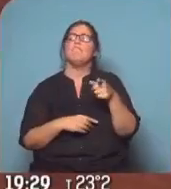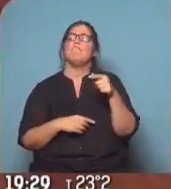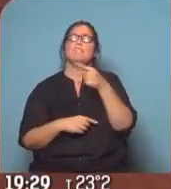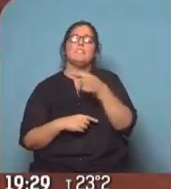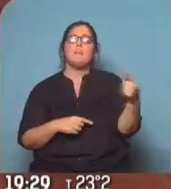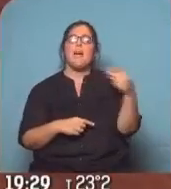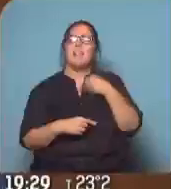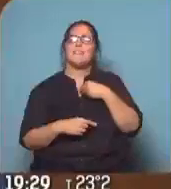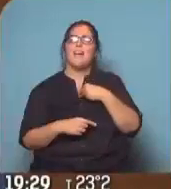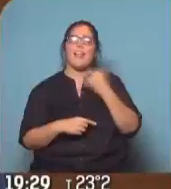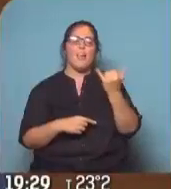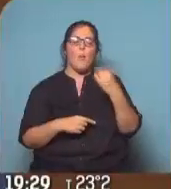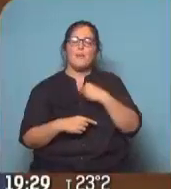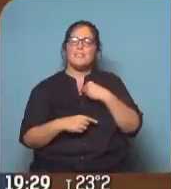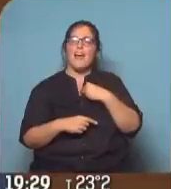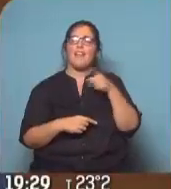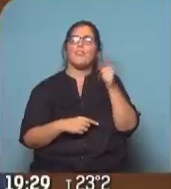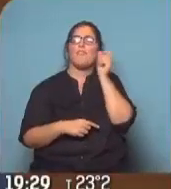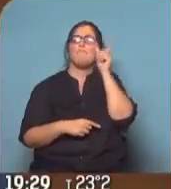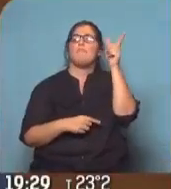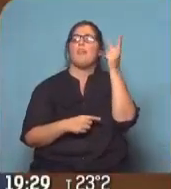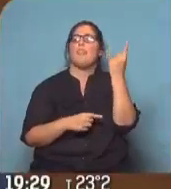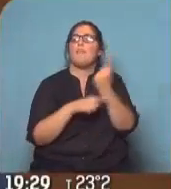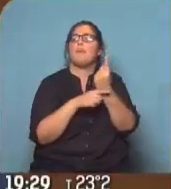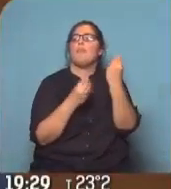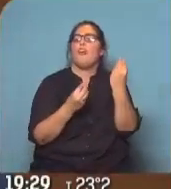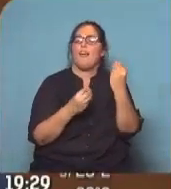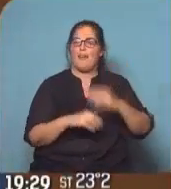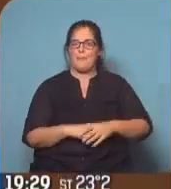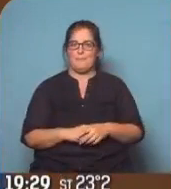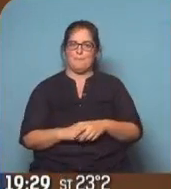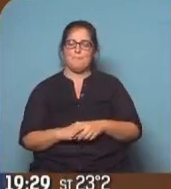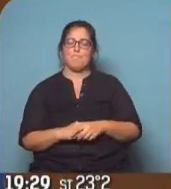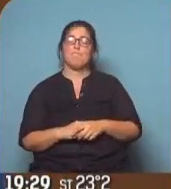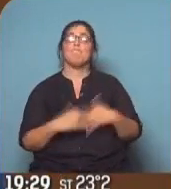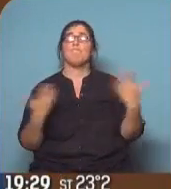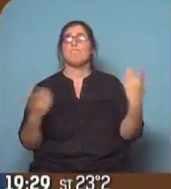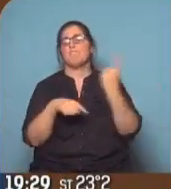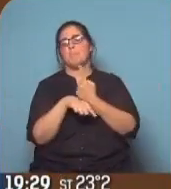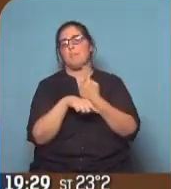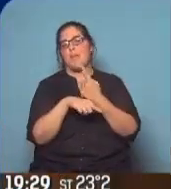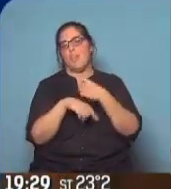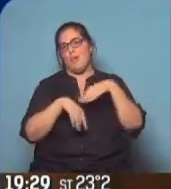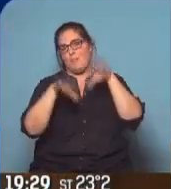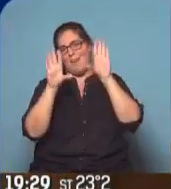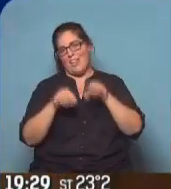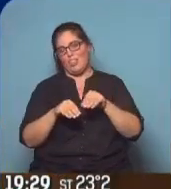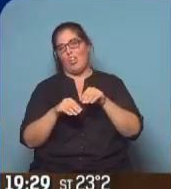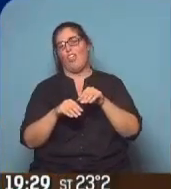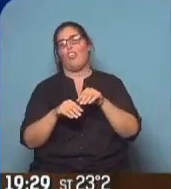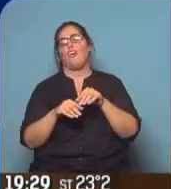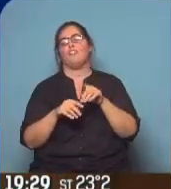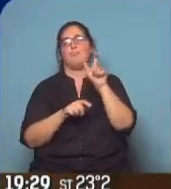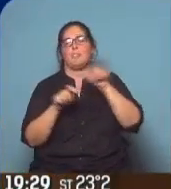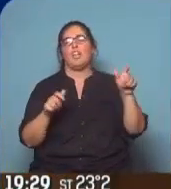semana santa en este jueves santo el comienzo del triduo pascual y por lo pronto para todos los que están descansando los que